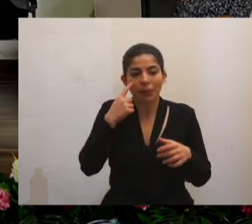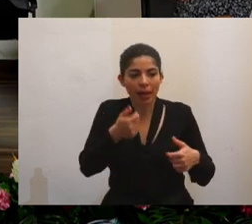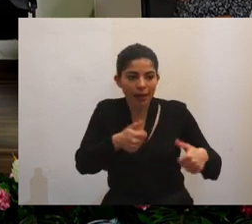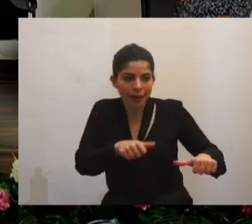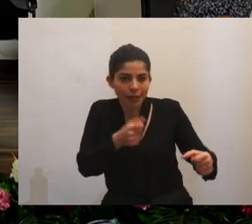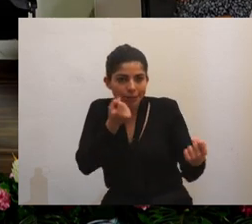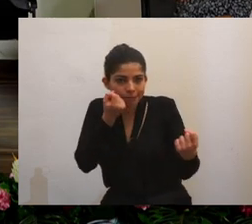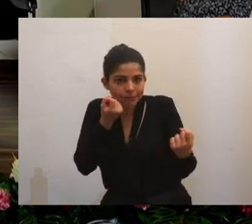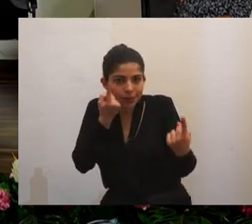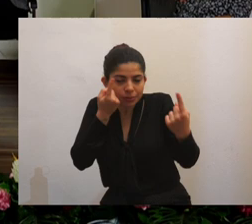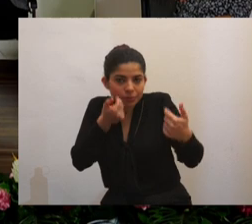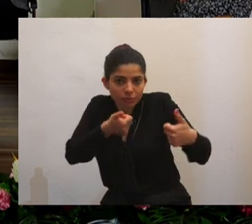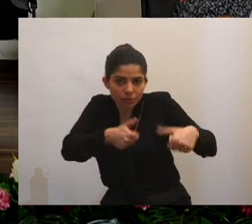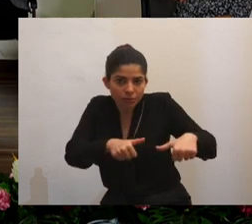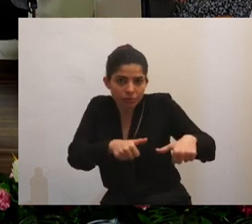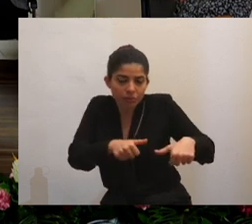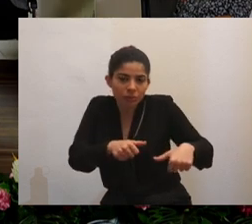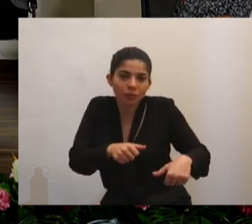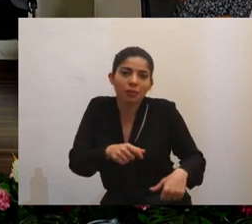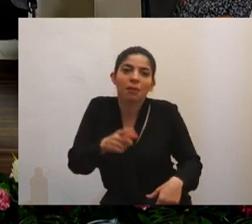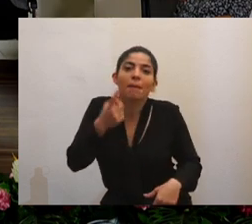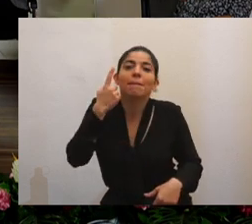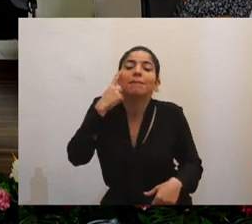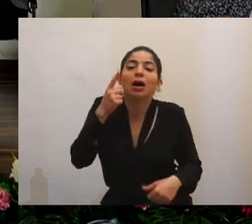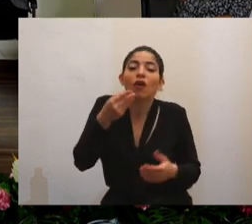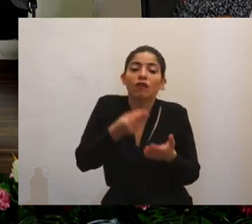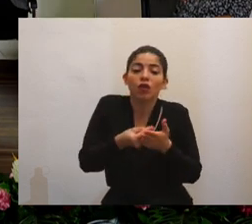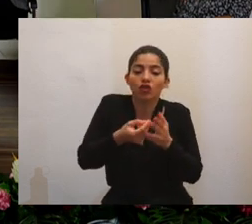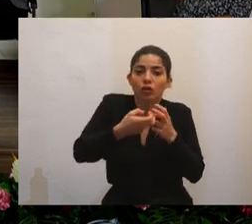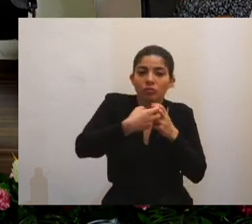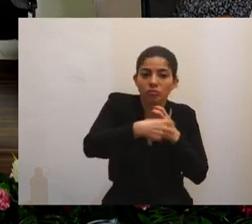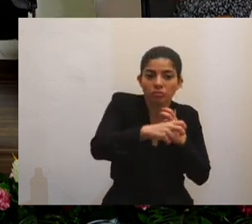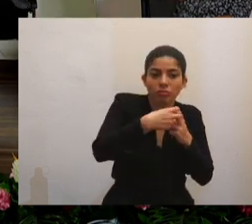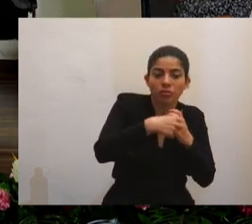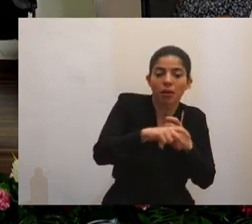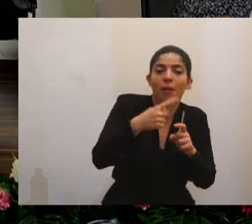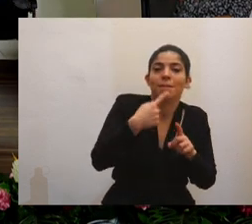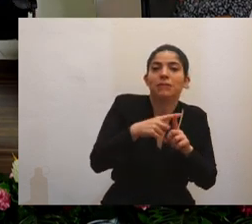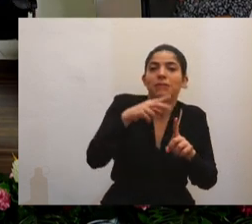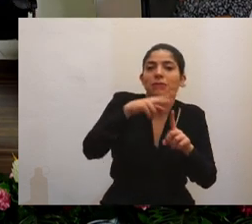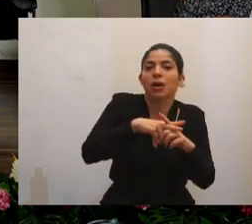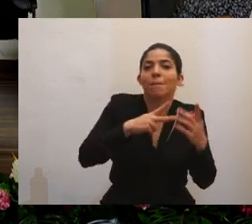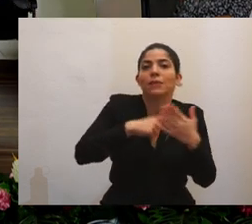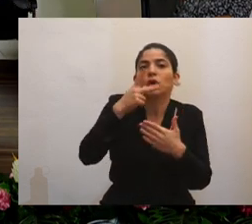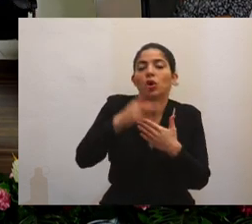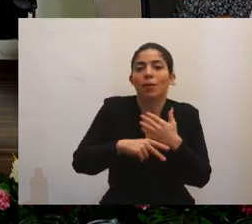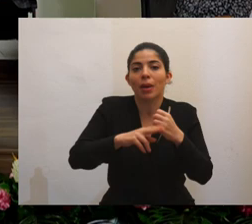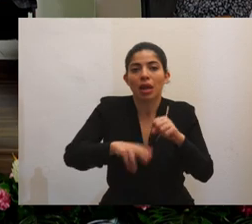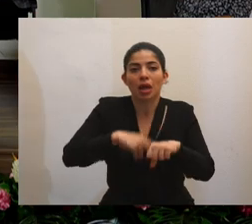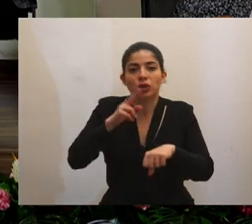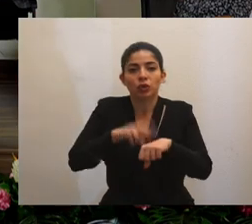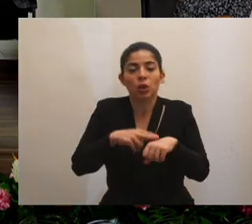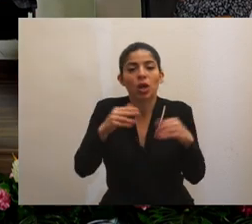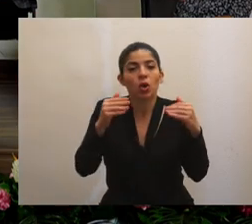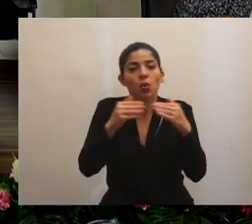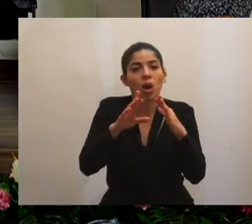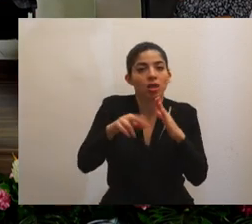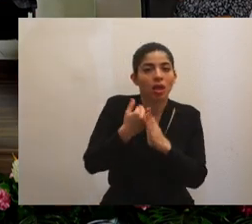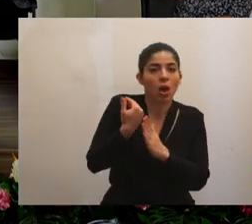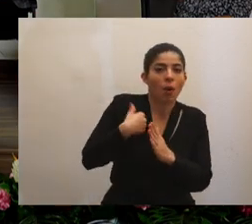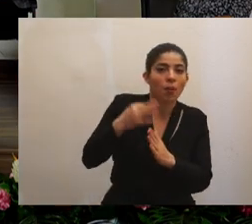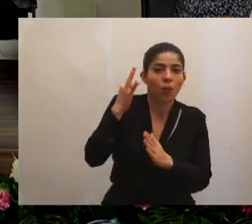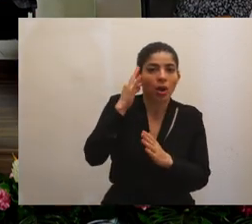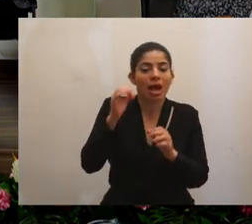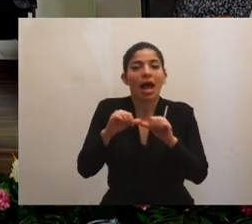para el diseño, movilización de los recursos e implementación del Programa Nacional sobre la Igualdad de Género en el